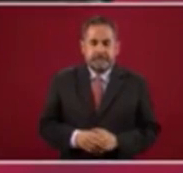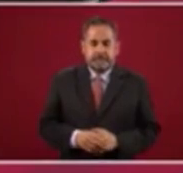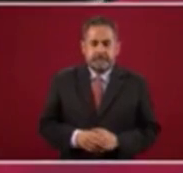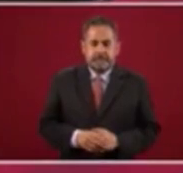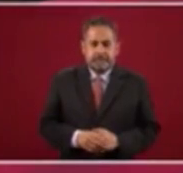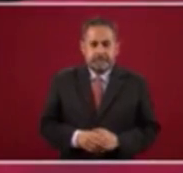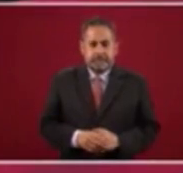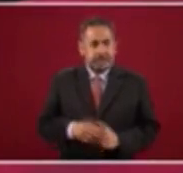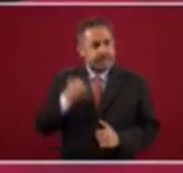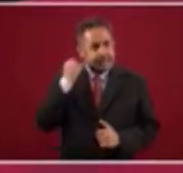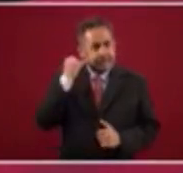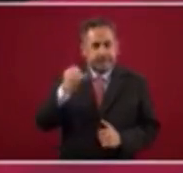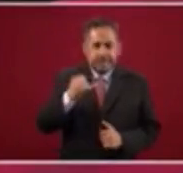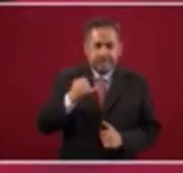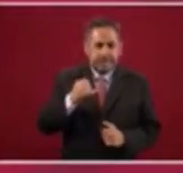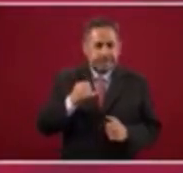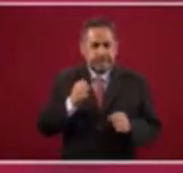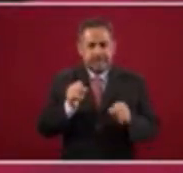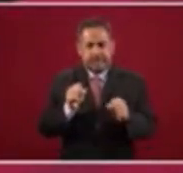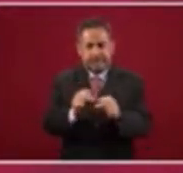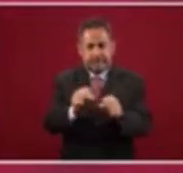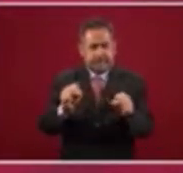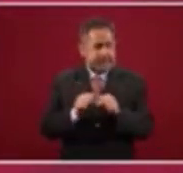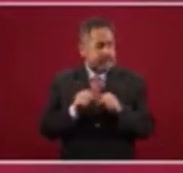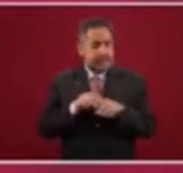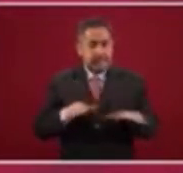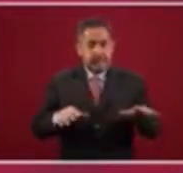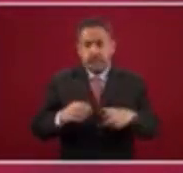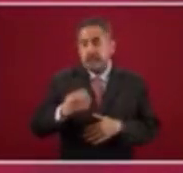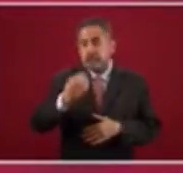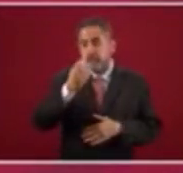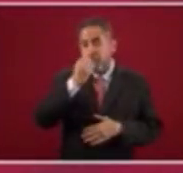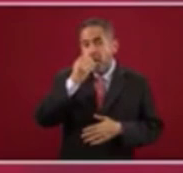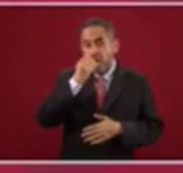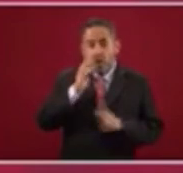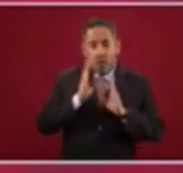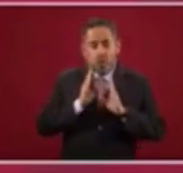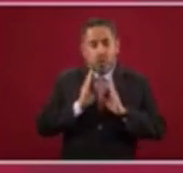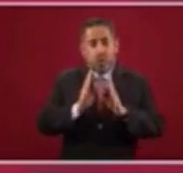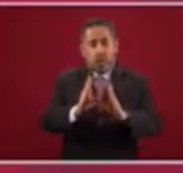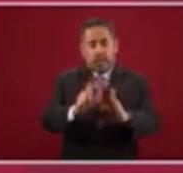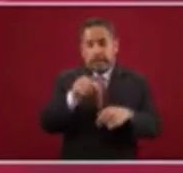los salones, el comedor es